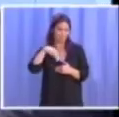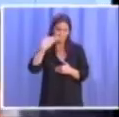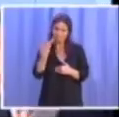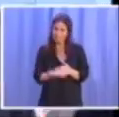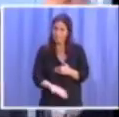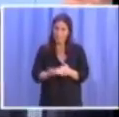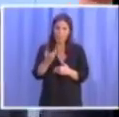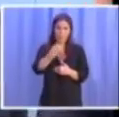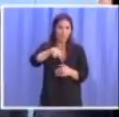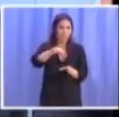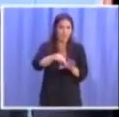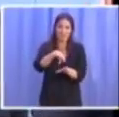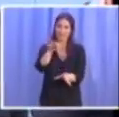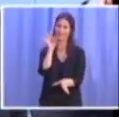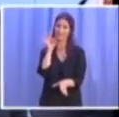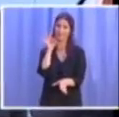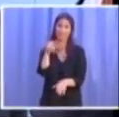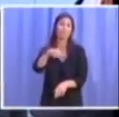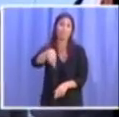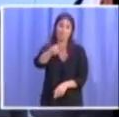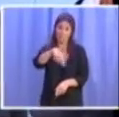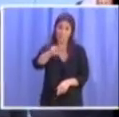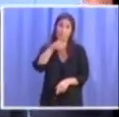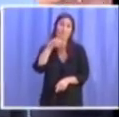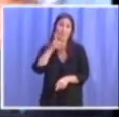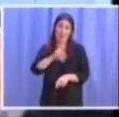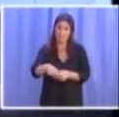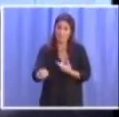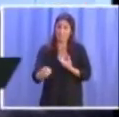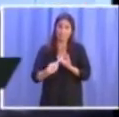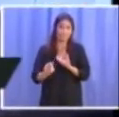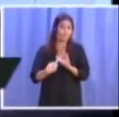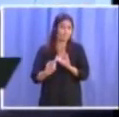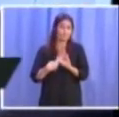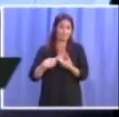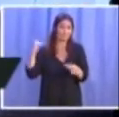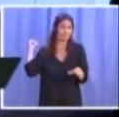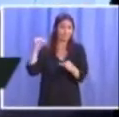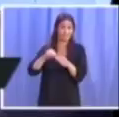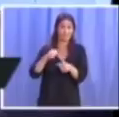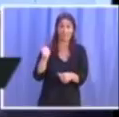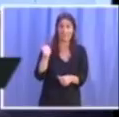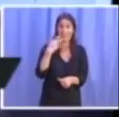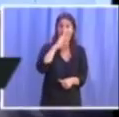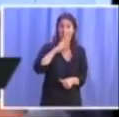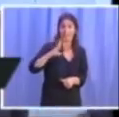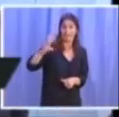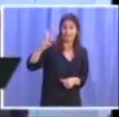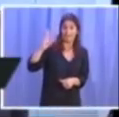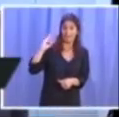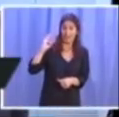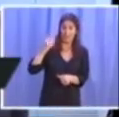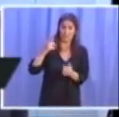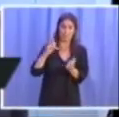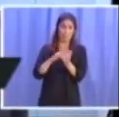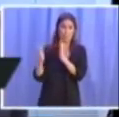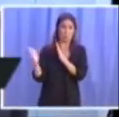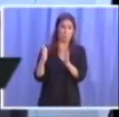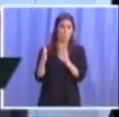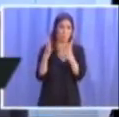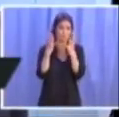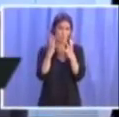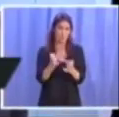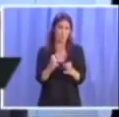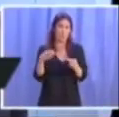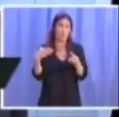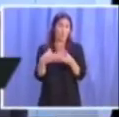la decisión de la cual vosotros también habéis sido partícipes durante este tiempo. Hace 3 años, en un momento muy triste, el